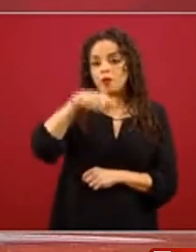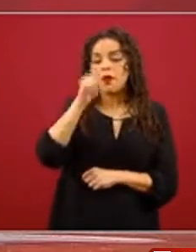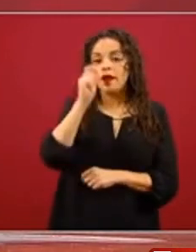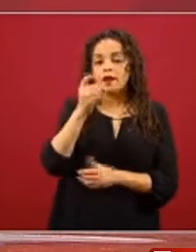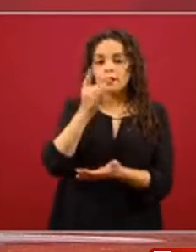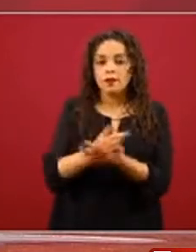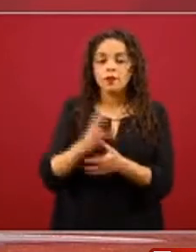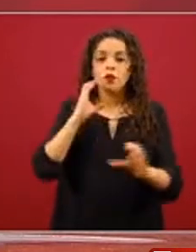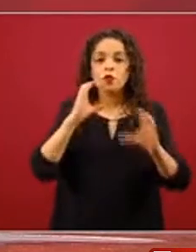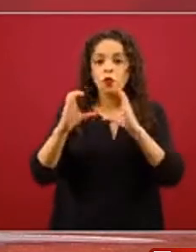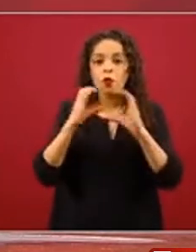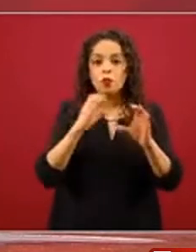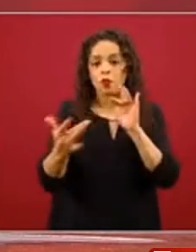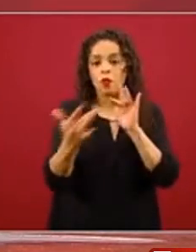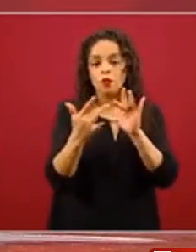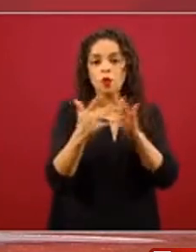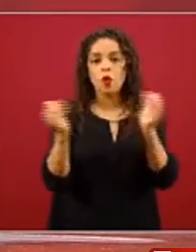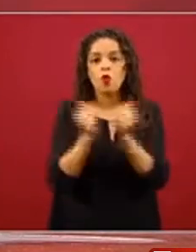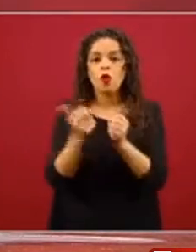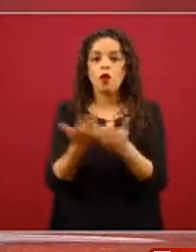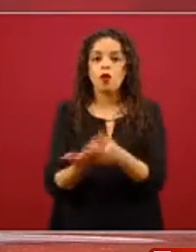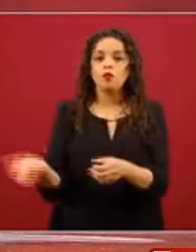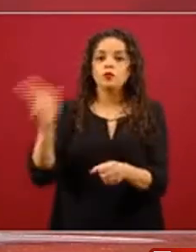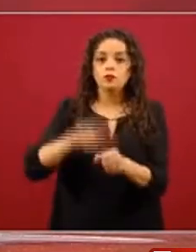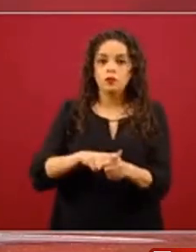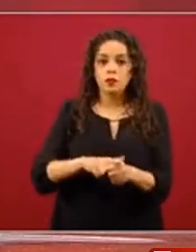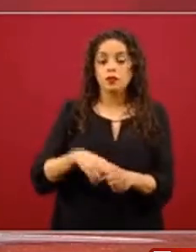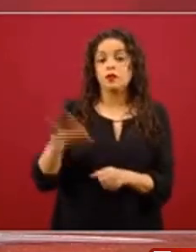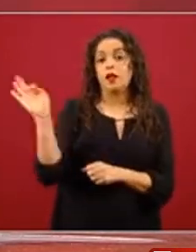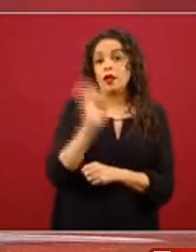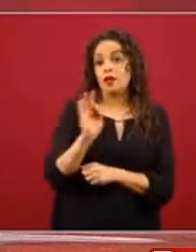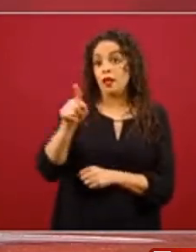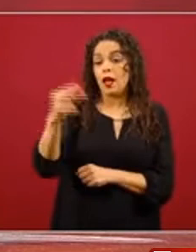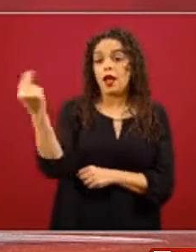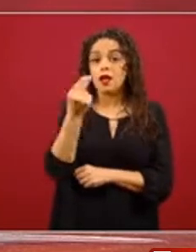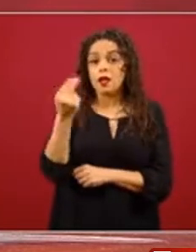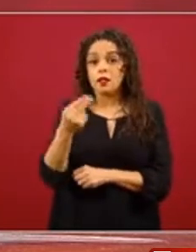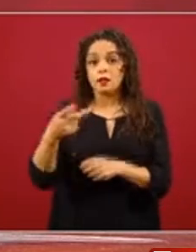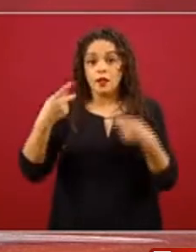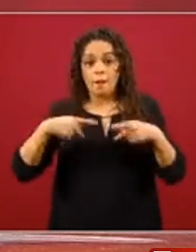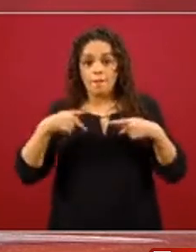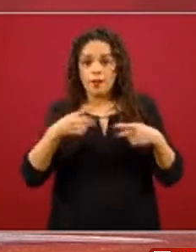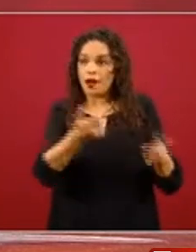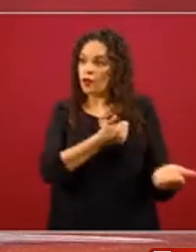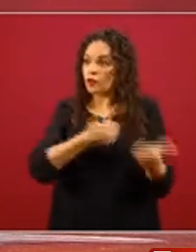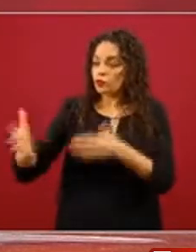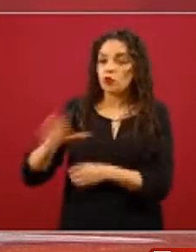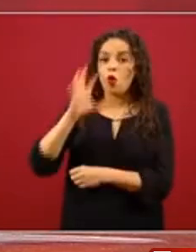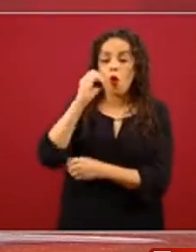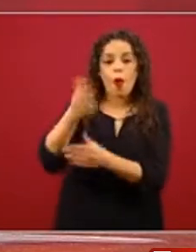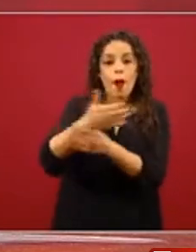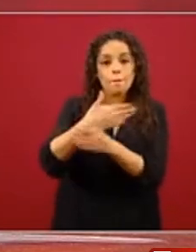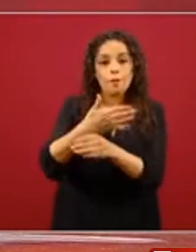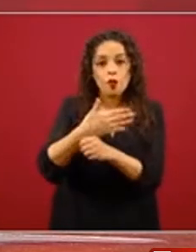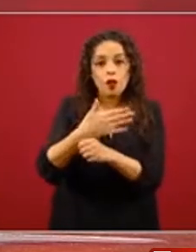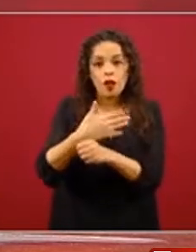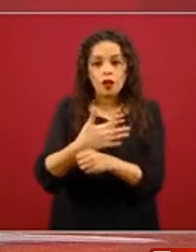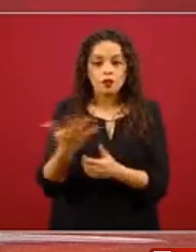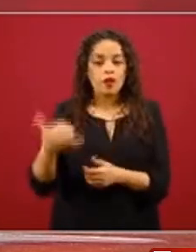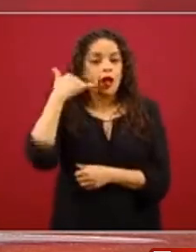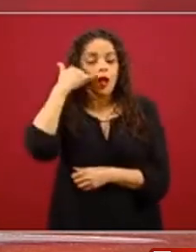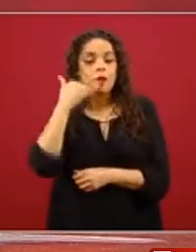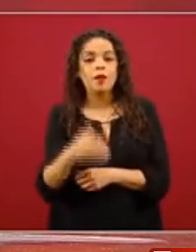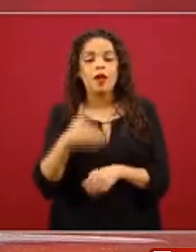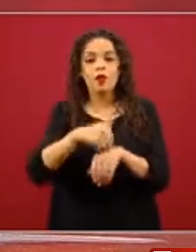los hospitales, cuando un hospital necesita referir un paciente o cuando una ambulancia, en este caso el 911,